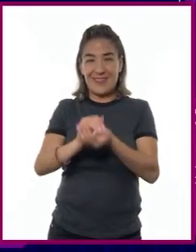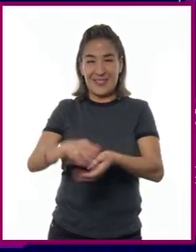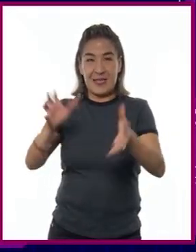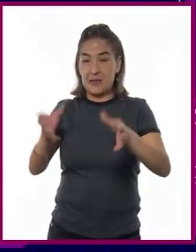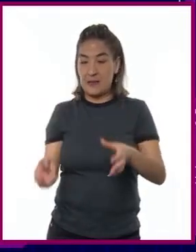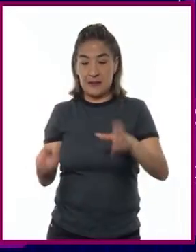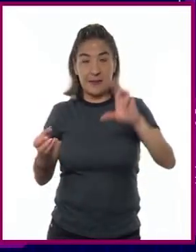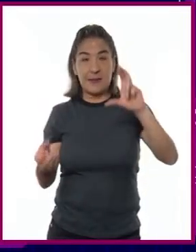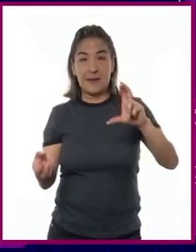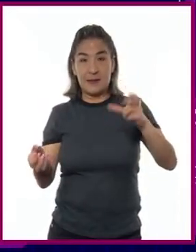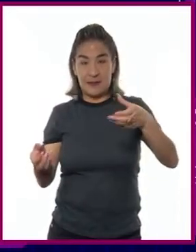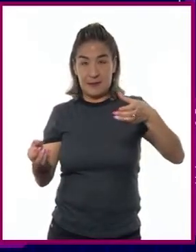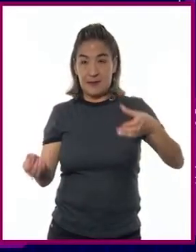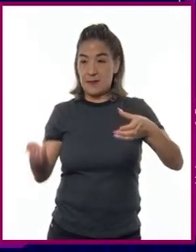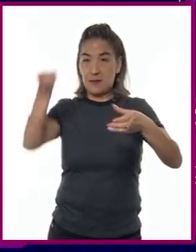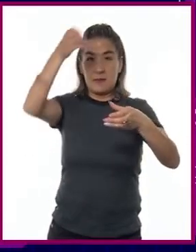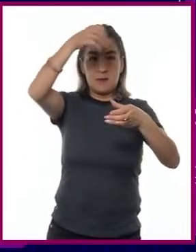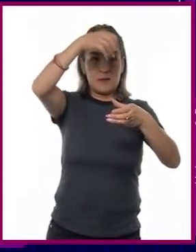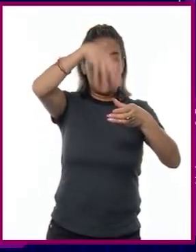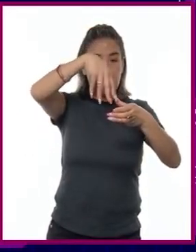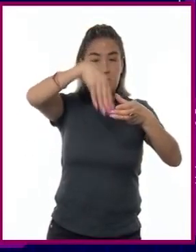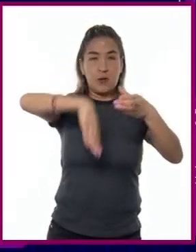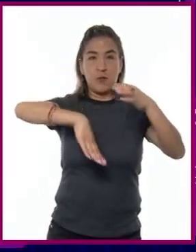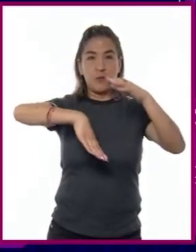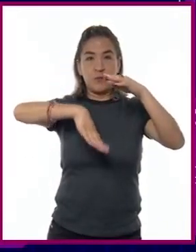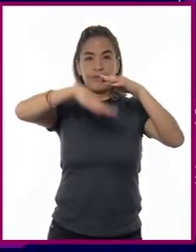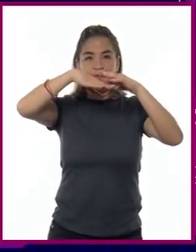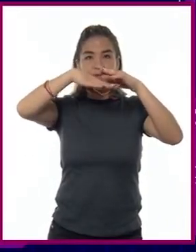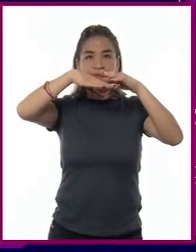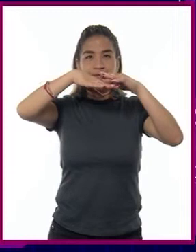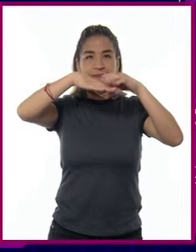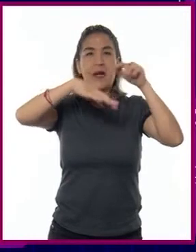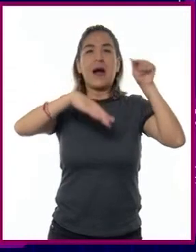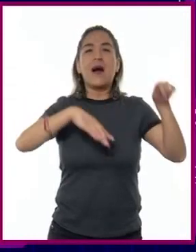un lugar que antes era ocupado por el líquido.